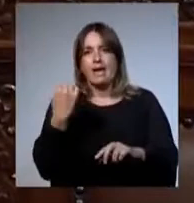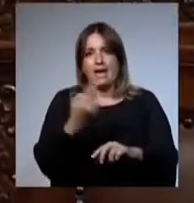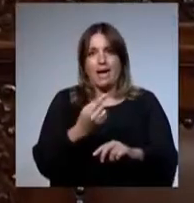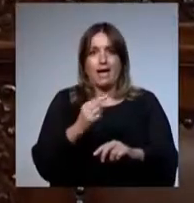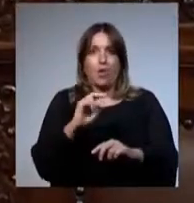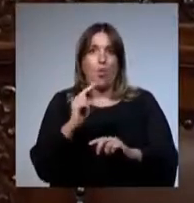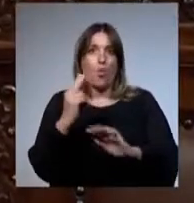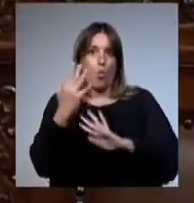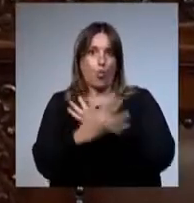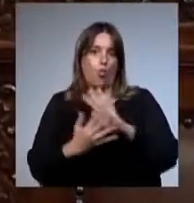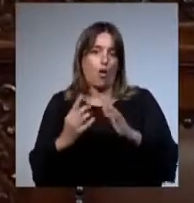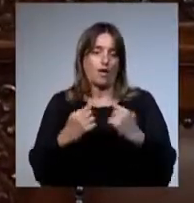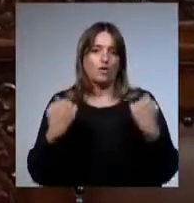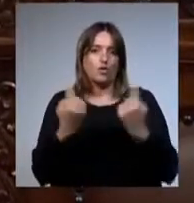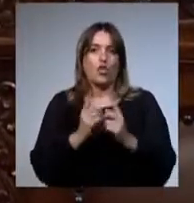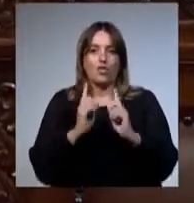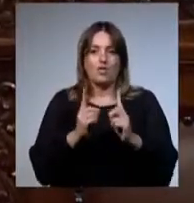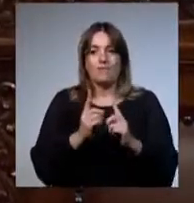los uruguayos.